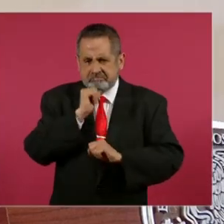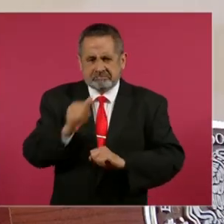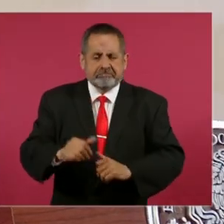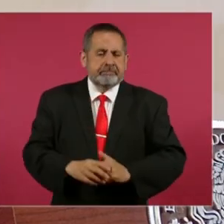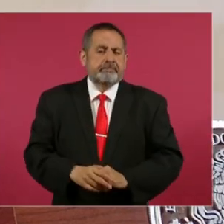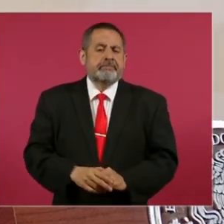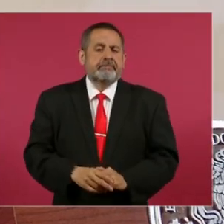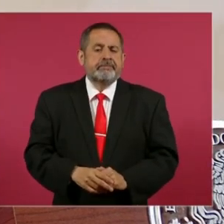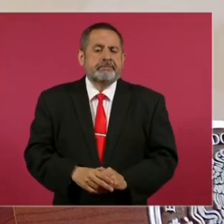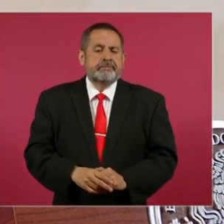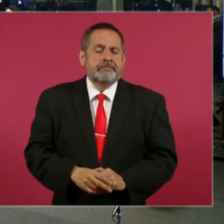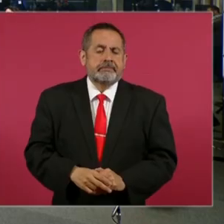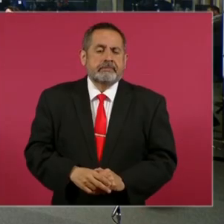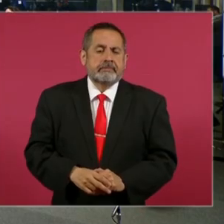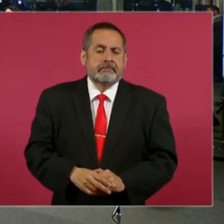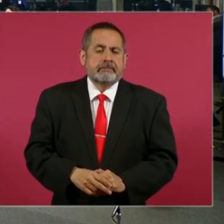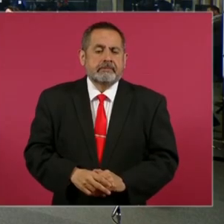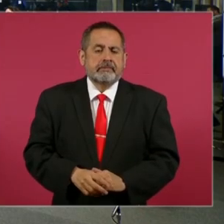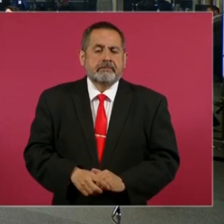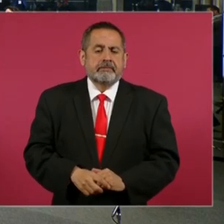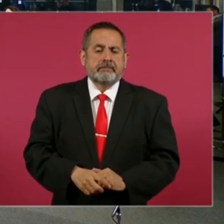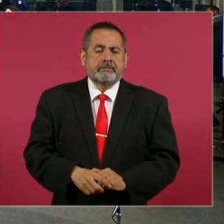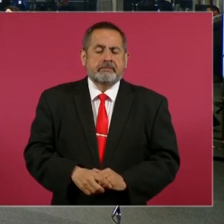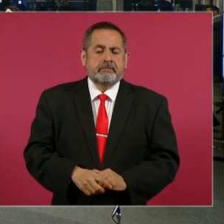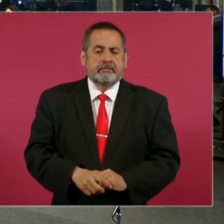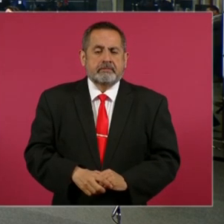justificó en un inicio el que no iba a recibir a la